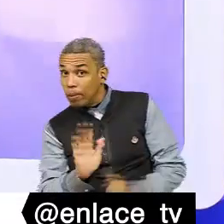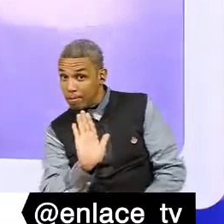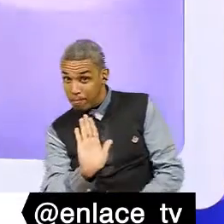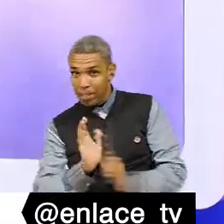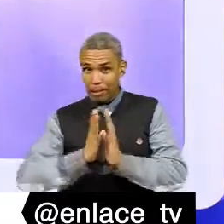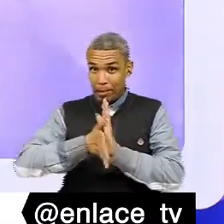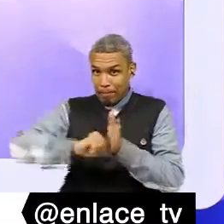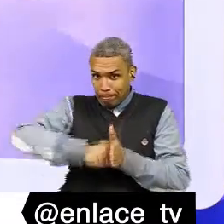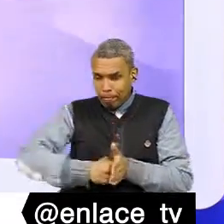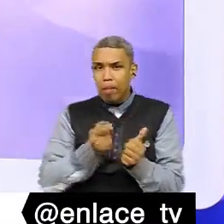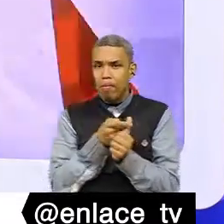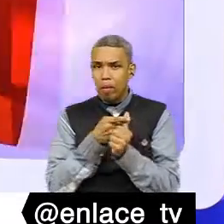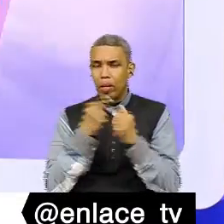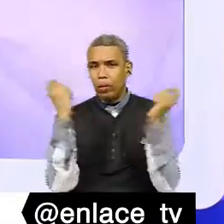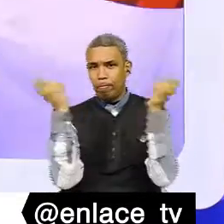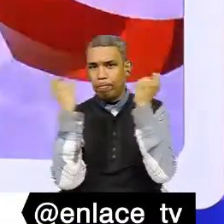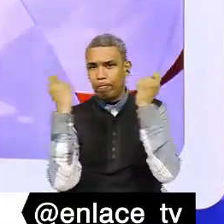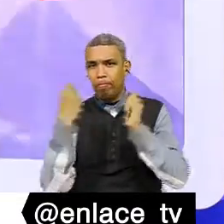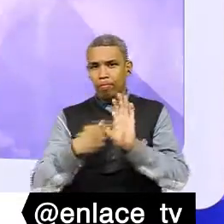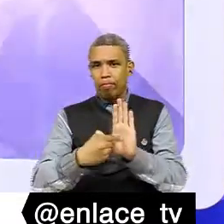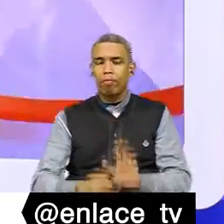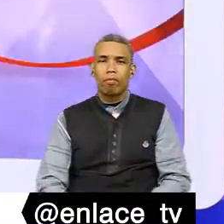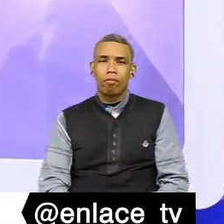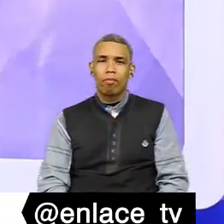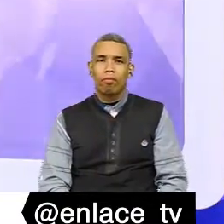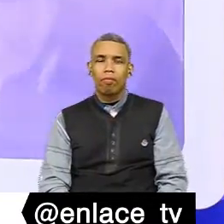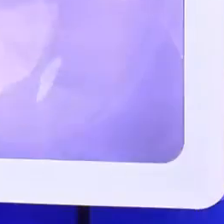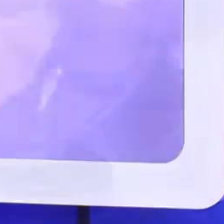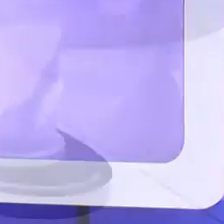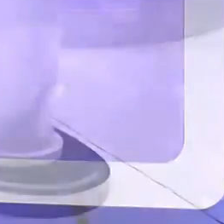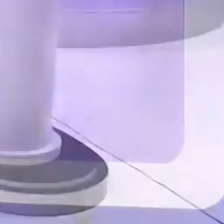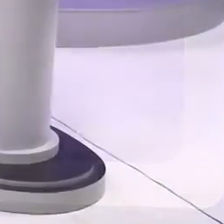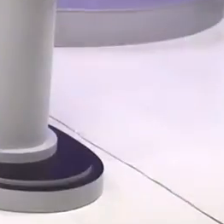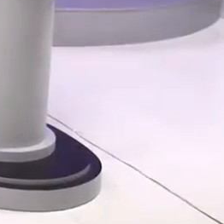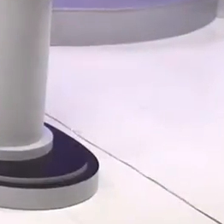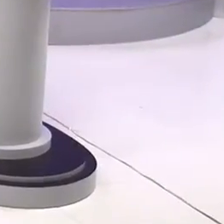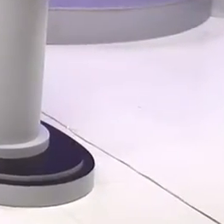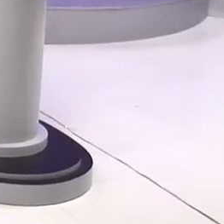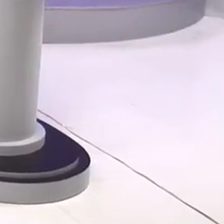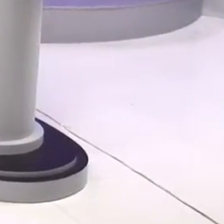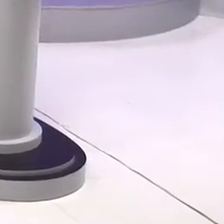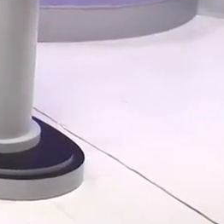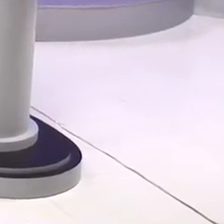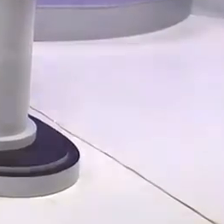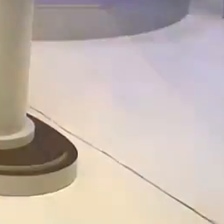instantes, es el momento de nuestros patrocinadores. Ya regresamos.